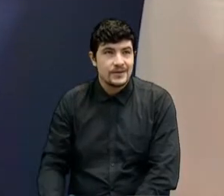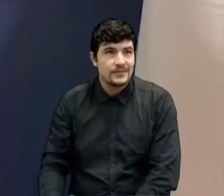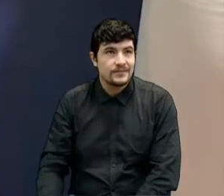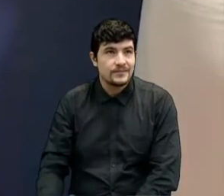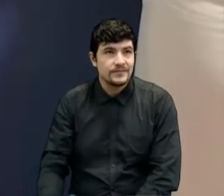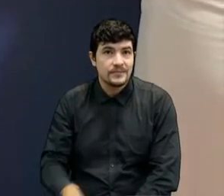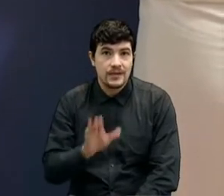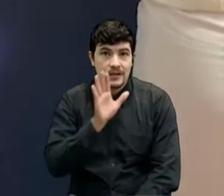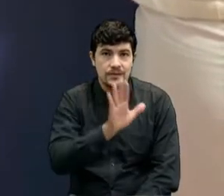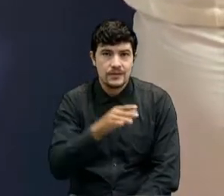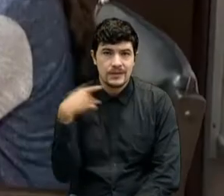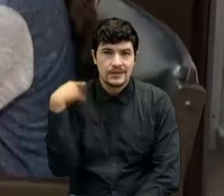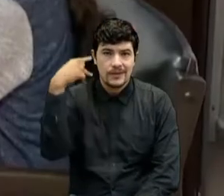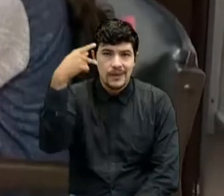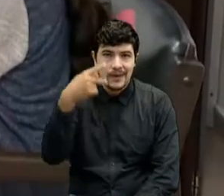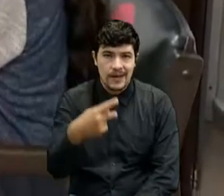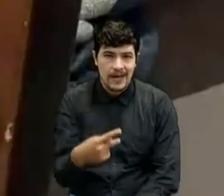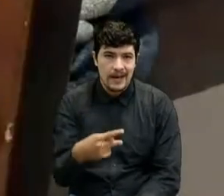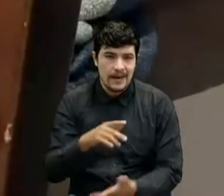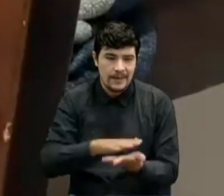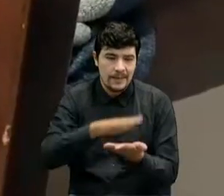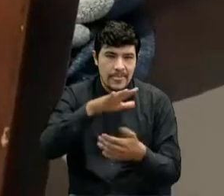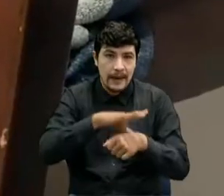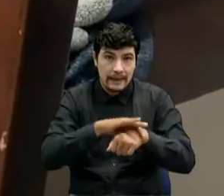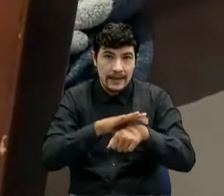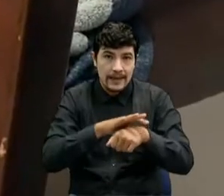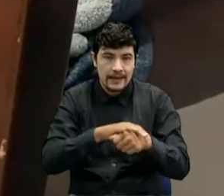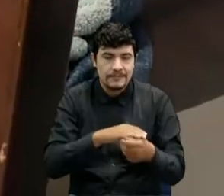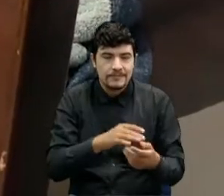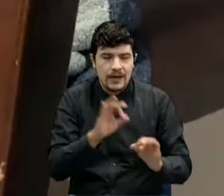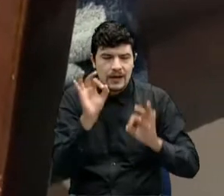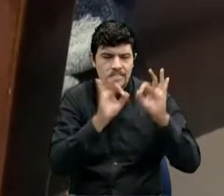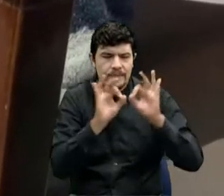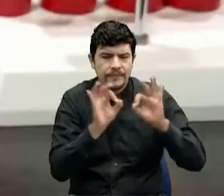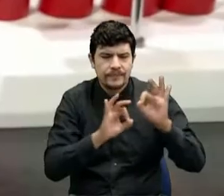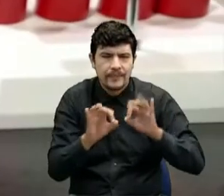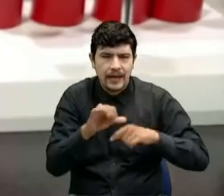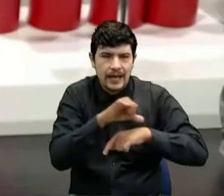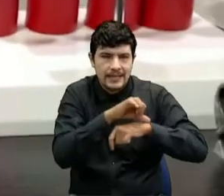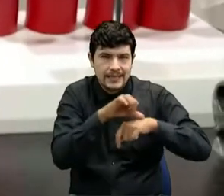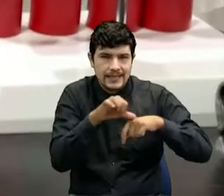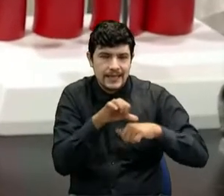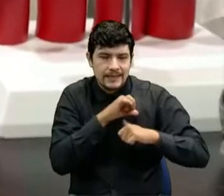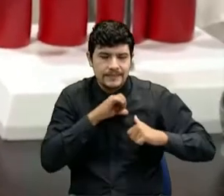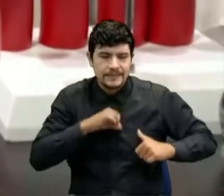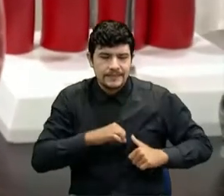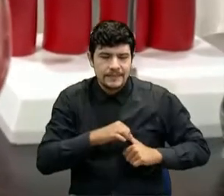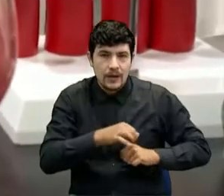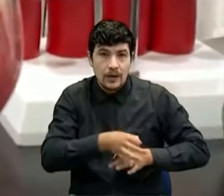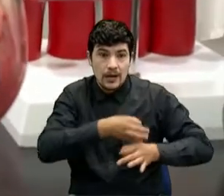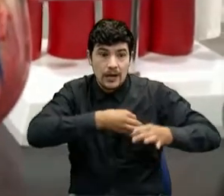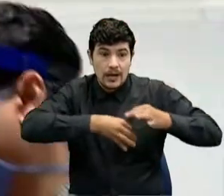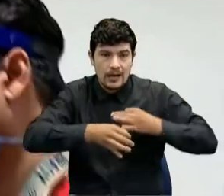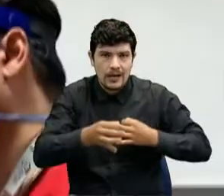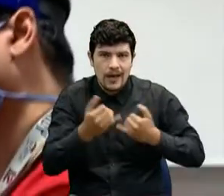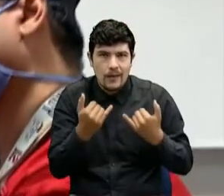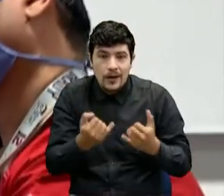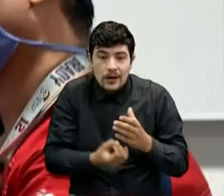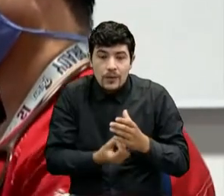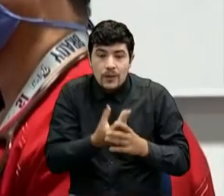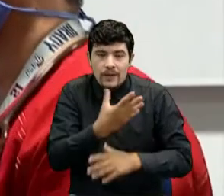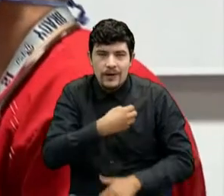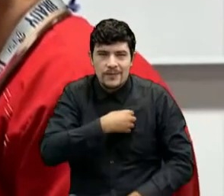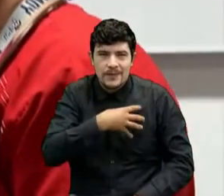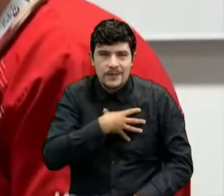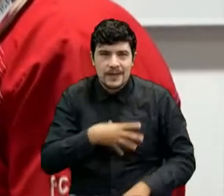Con su historia clínica en la mano, Lady Hernández se preparaba para la cita con el quirófano y una nueva oportunidad de vida. En medio de los